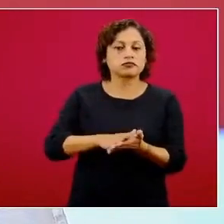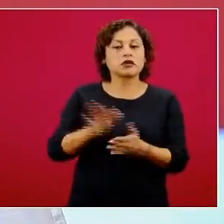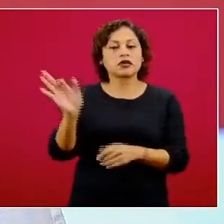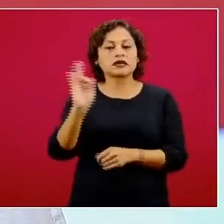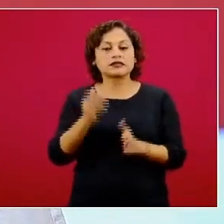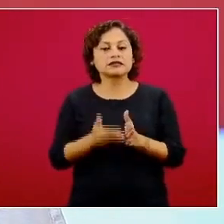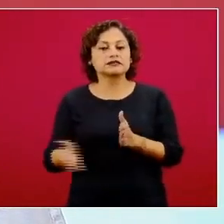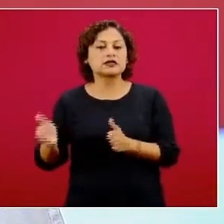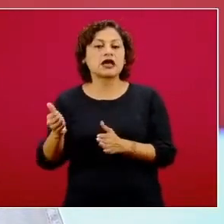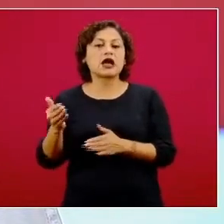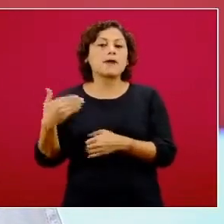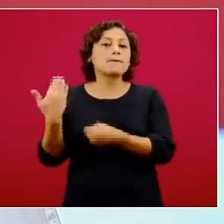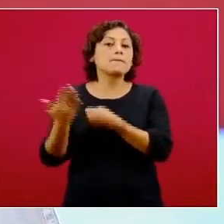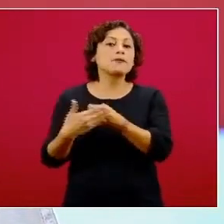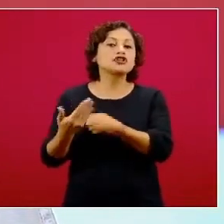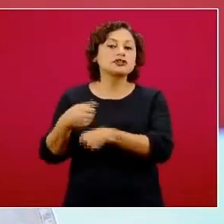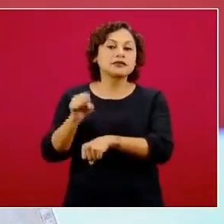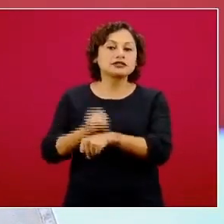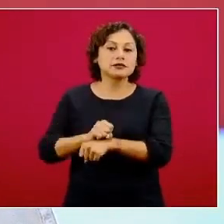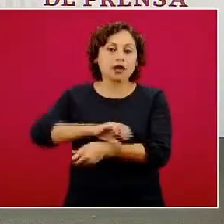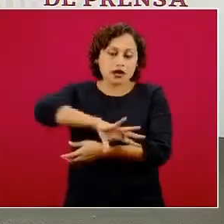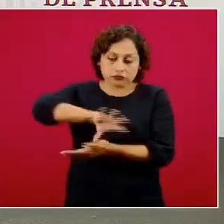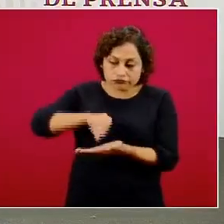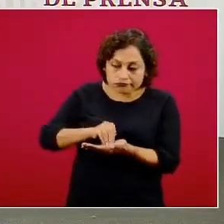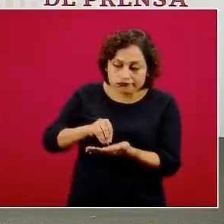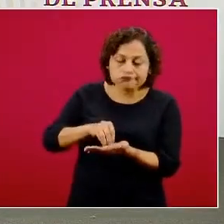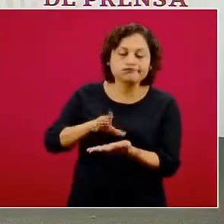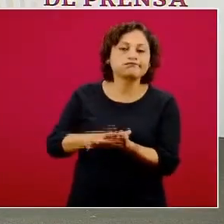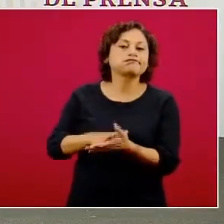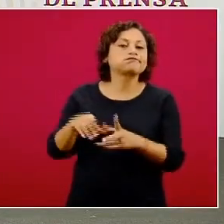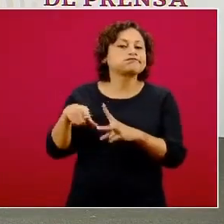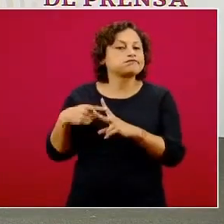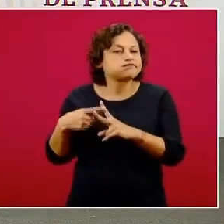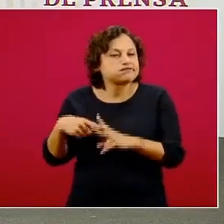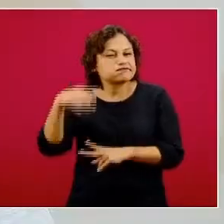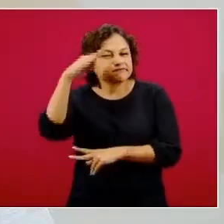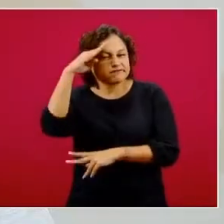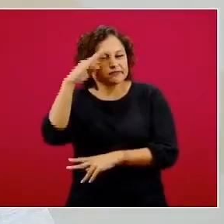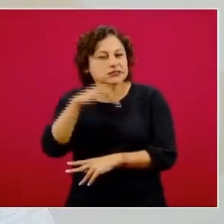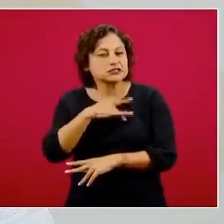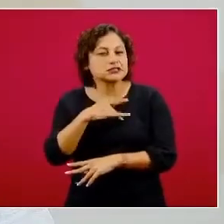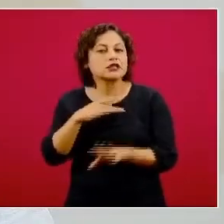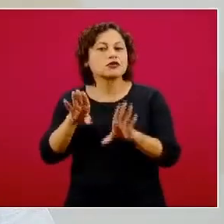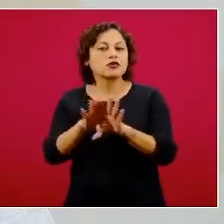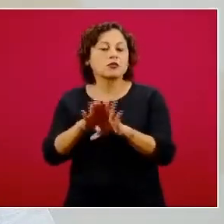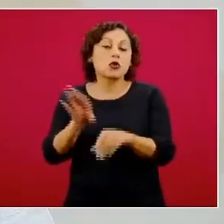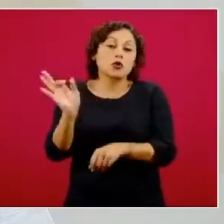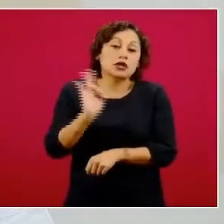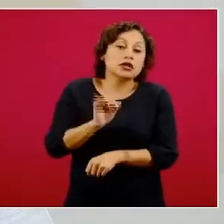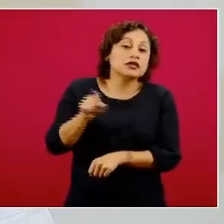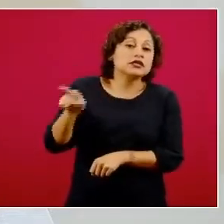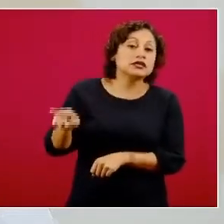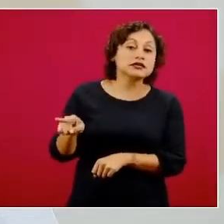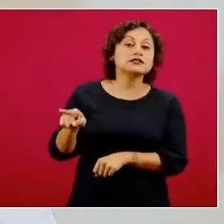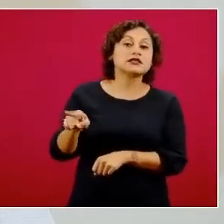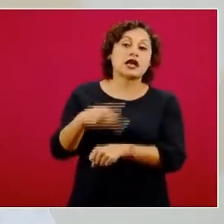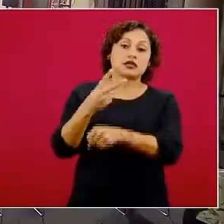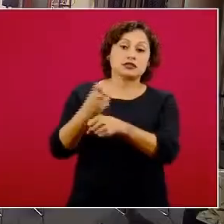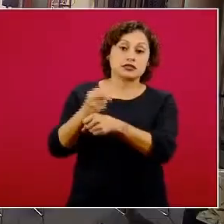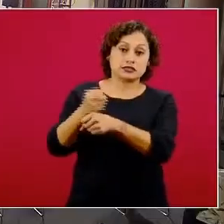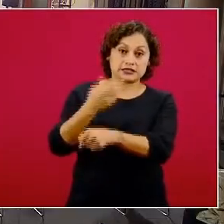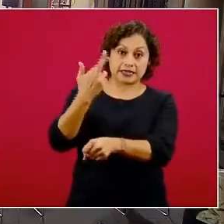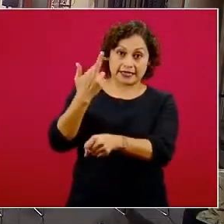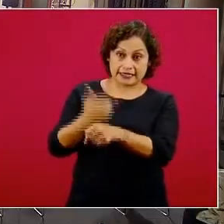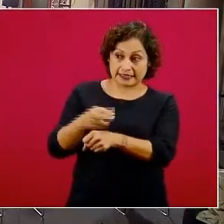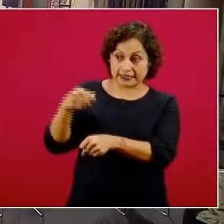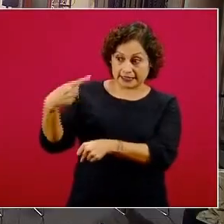de la siguiente semana probablemente, en donde ya sea nuestro subsecretario lo lleve a cabo la presentación o